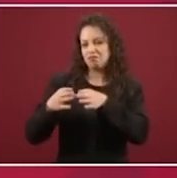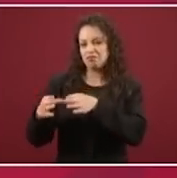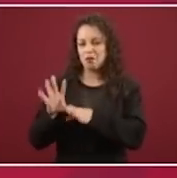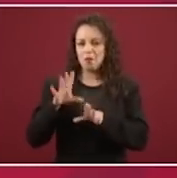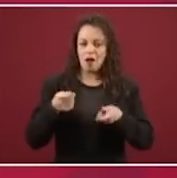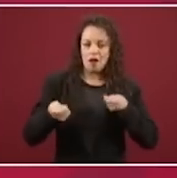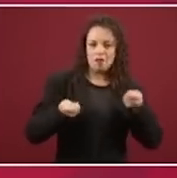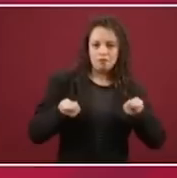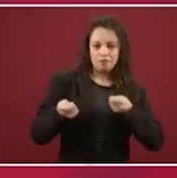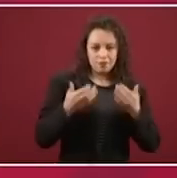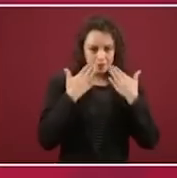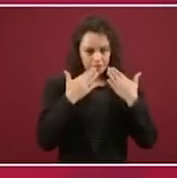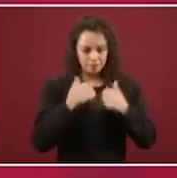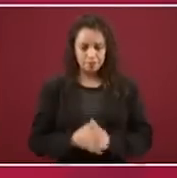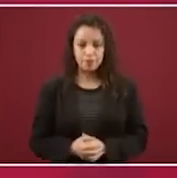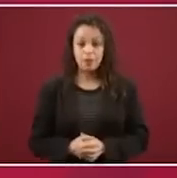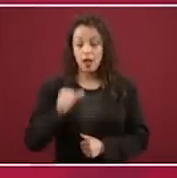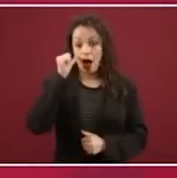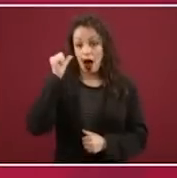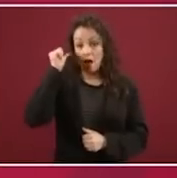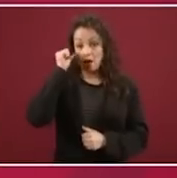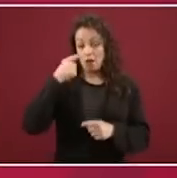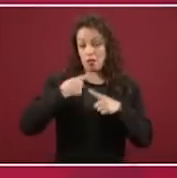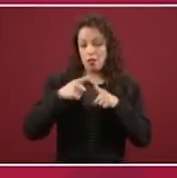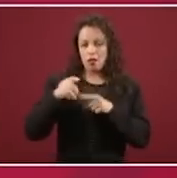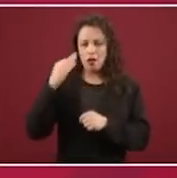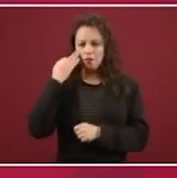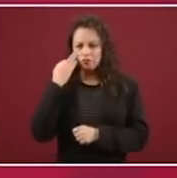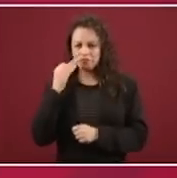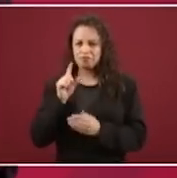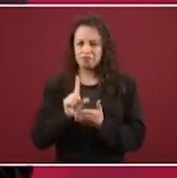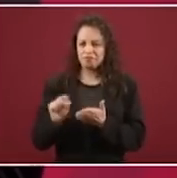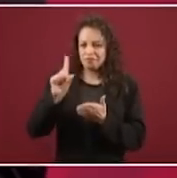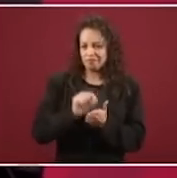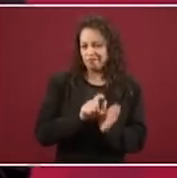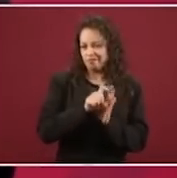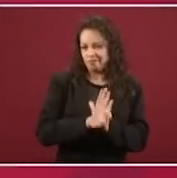en las redes se hablaba de un llamado a un paro